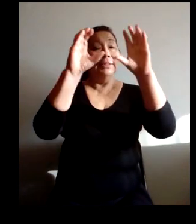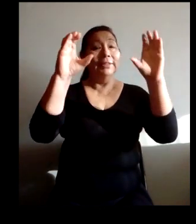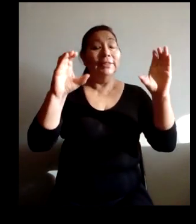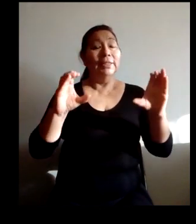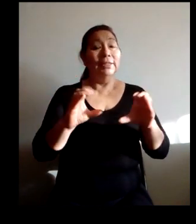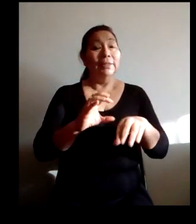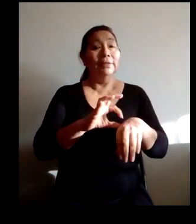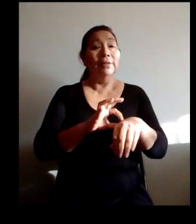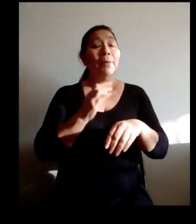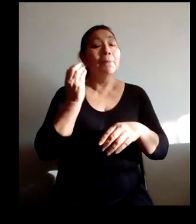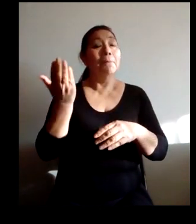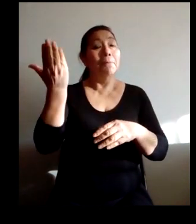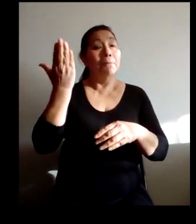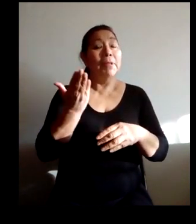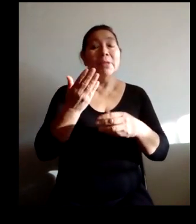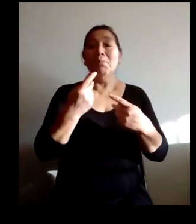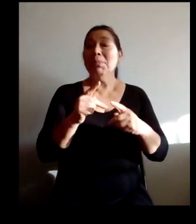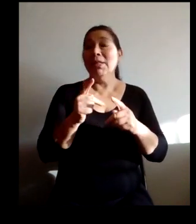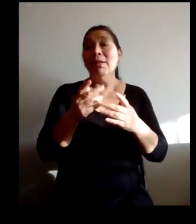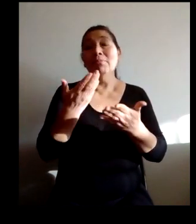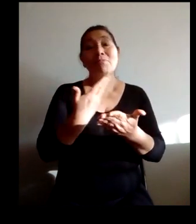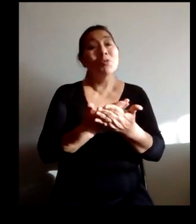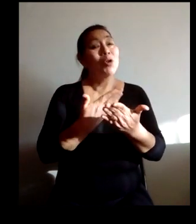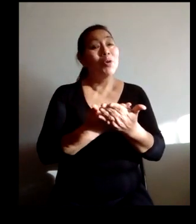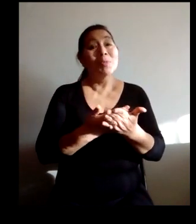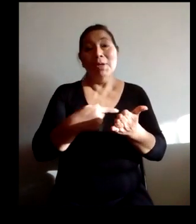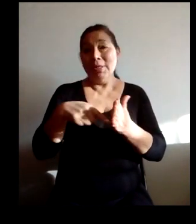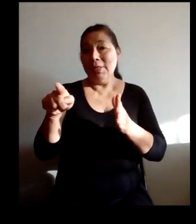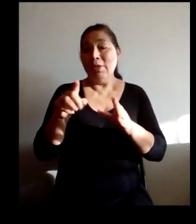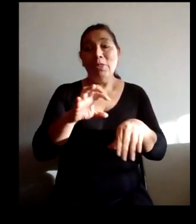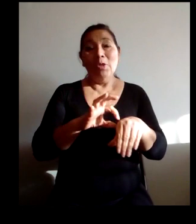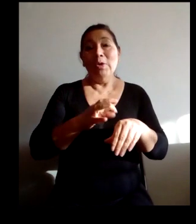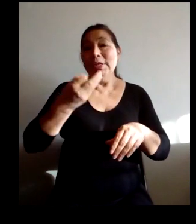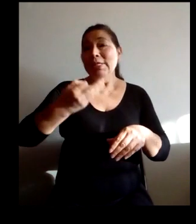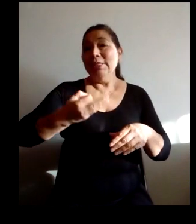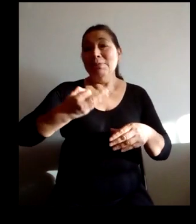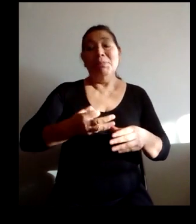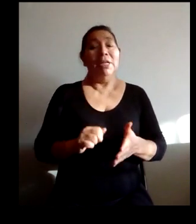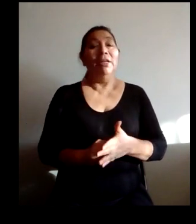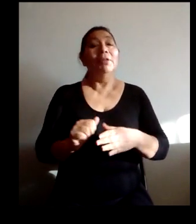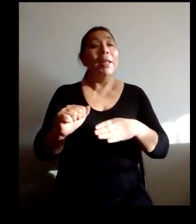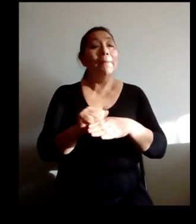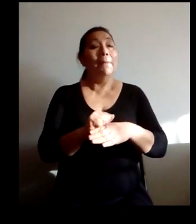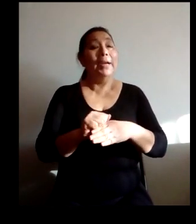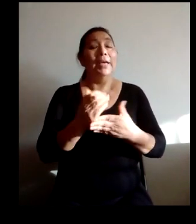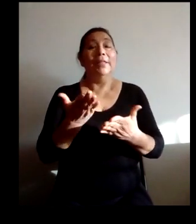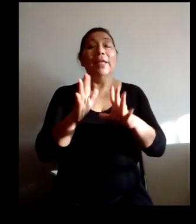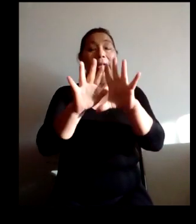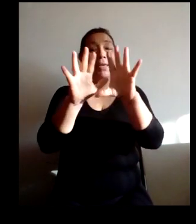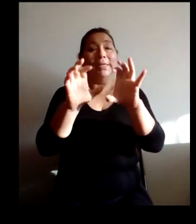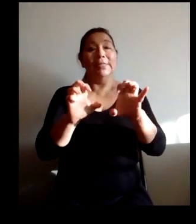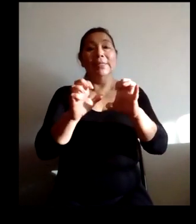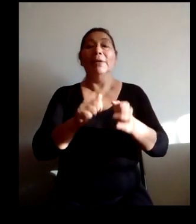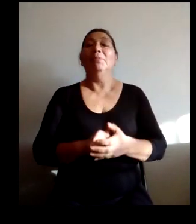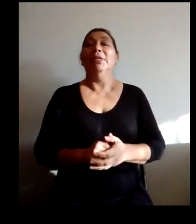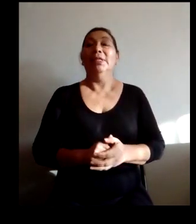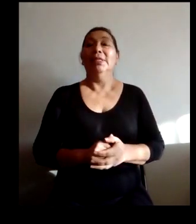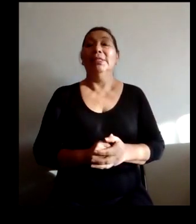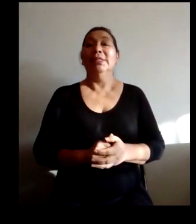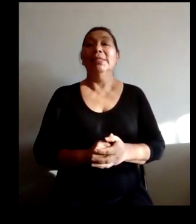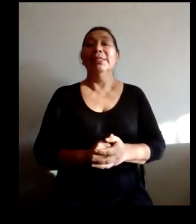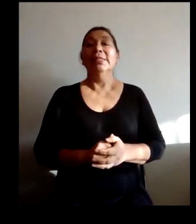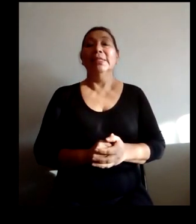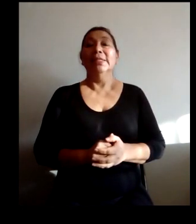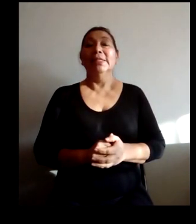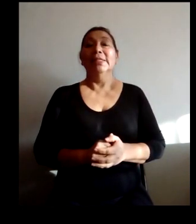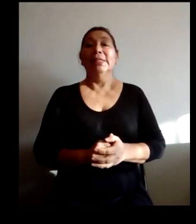el certificado médico aportado por el demandante pierde valor probatorio si no ha sido emitido por médicos especialistas y no se practican los exámenes auxiliares.